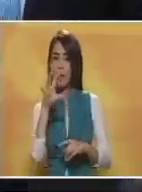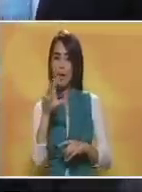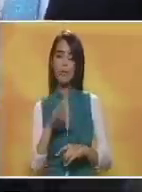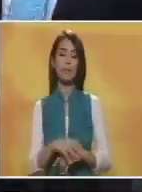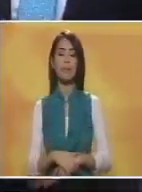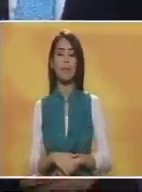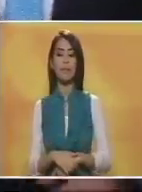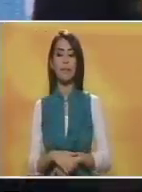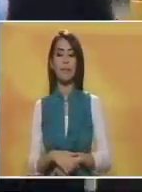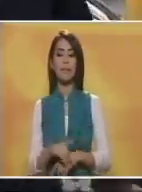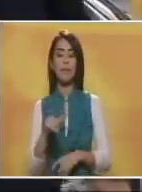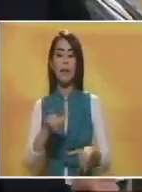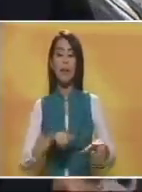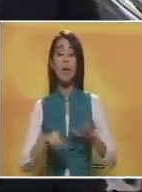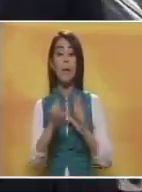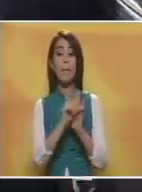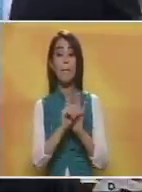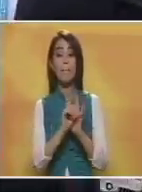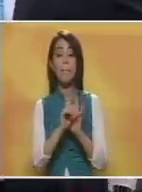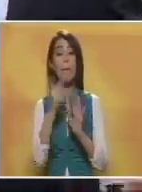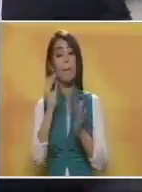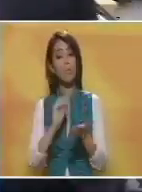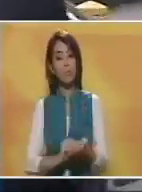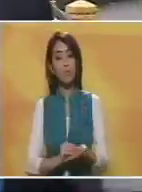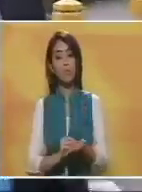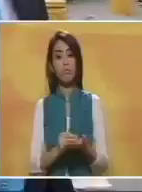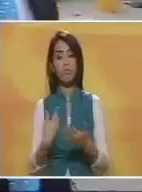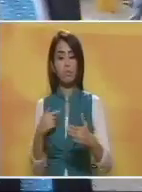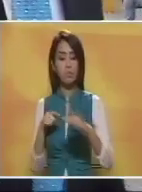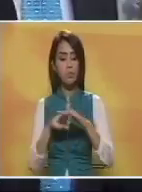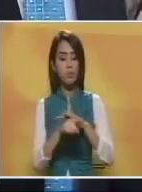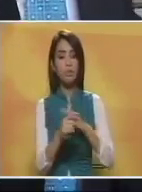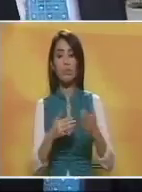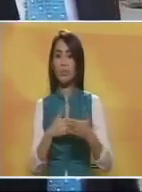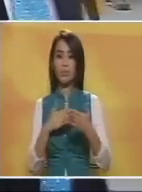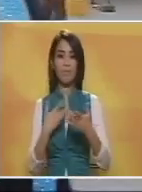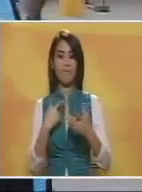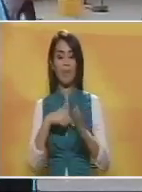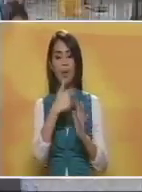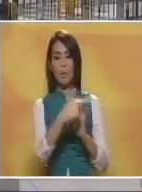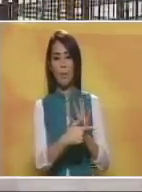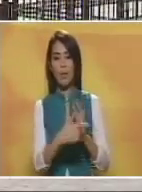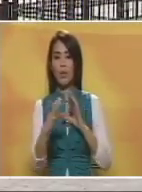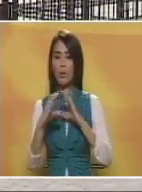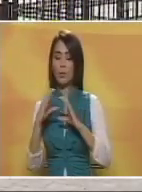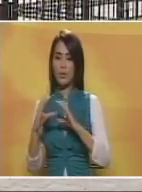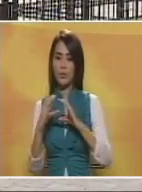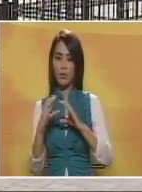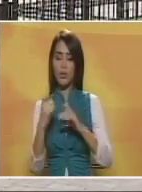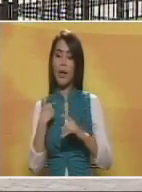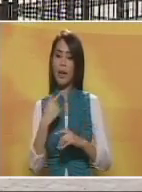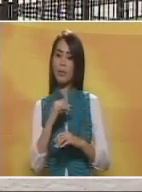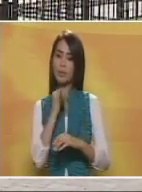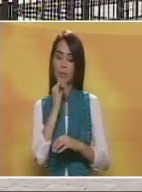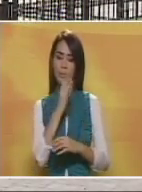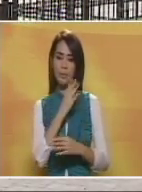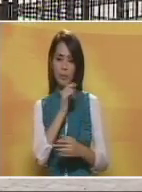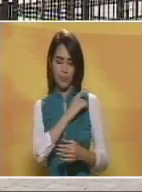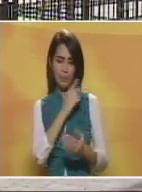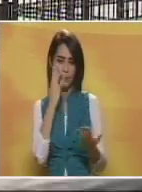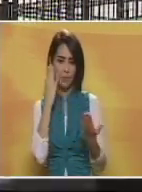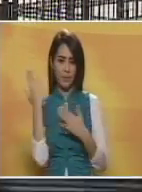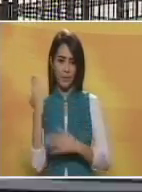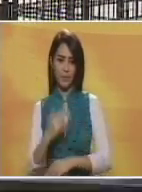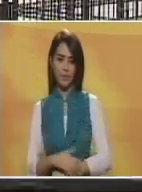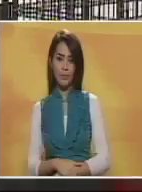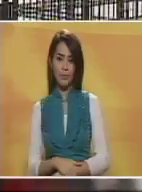Palacio Federal Legislativo, ya que nuevamente se impidió el acceso de los medios de comunicación. Es toda la información. Continúen con más de la